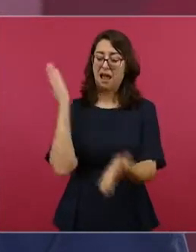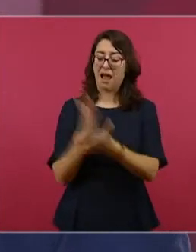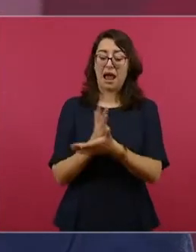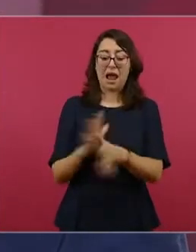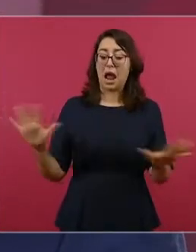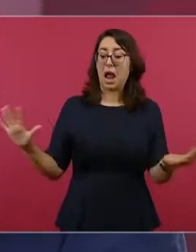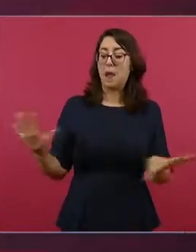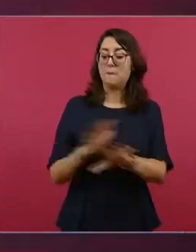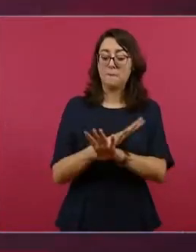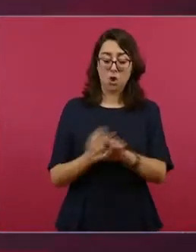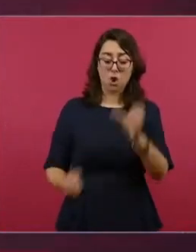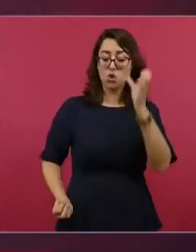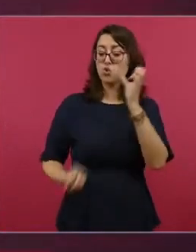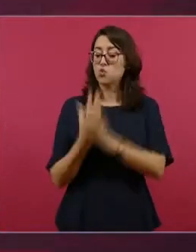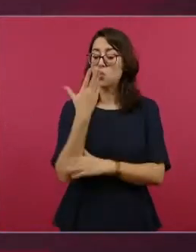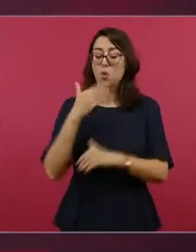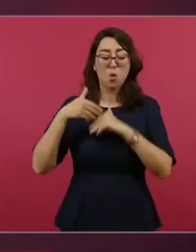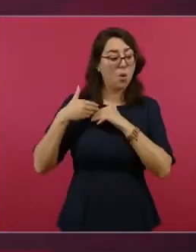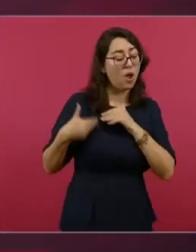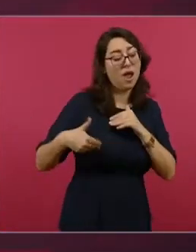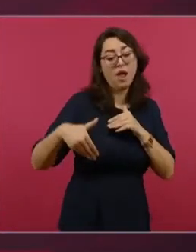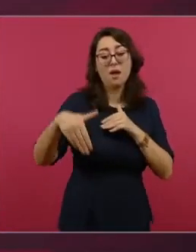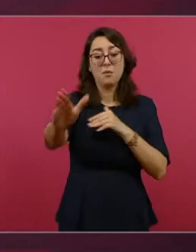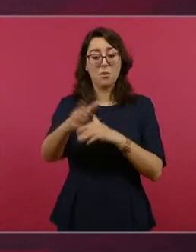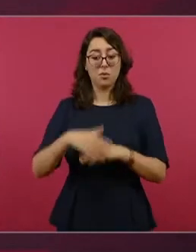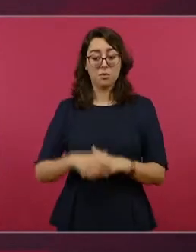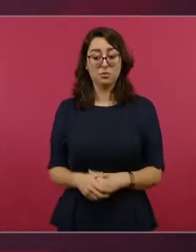y se los voy a demostrar